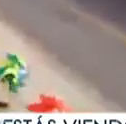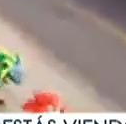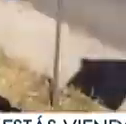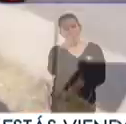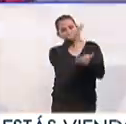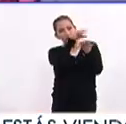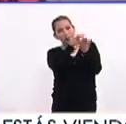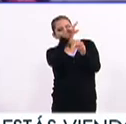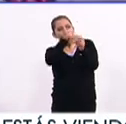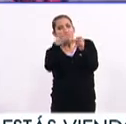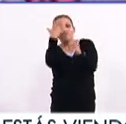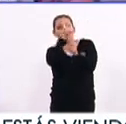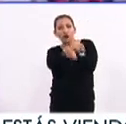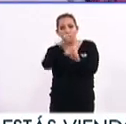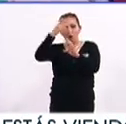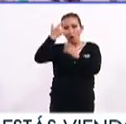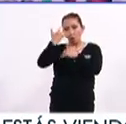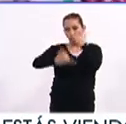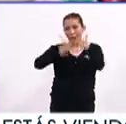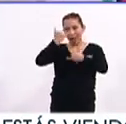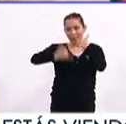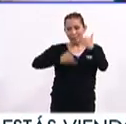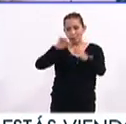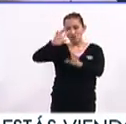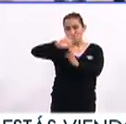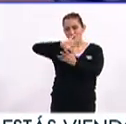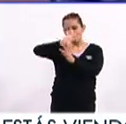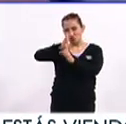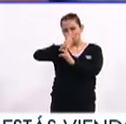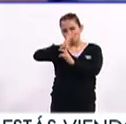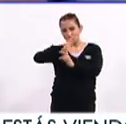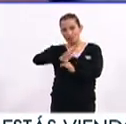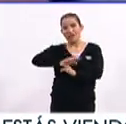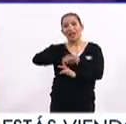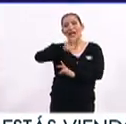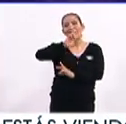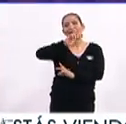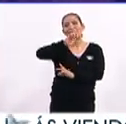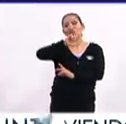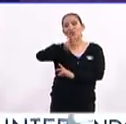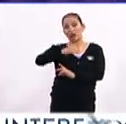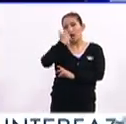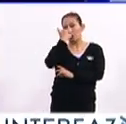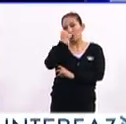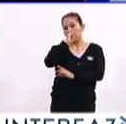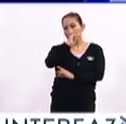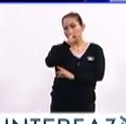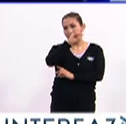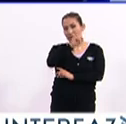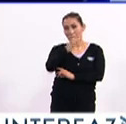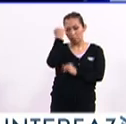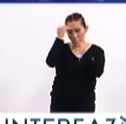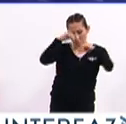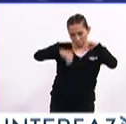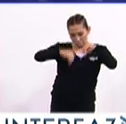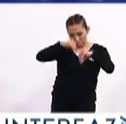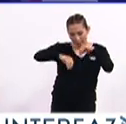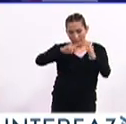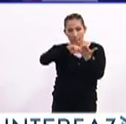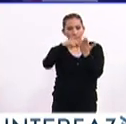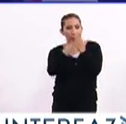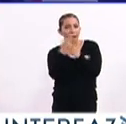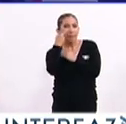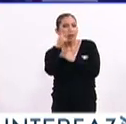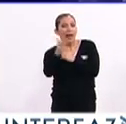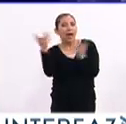Inspirado en el colorido y tradicional juguete mexicano conocido como reguilete, Eric Sosa Flores, alumno del Instituto Politécnico Nacional, diseñó un prototipo